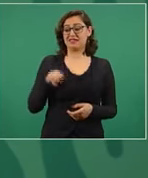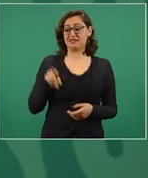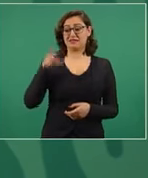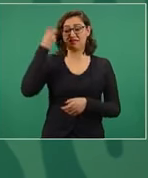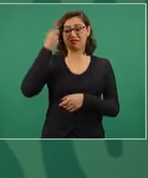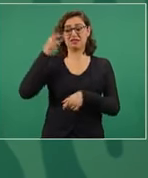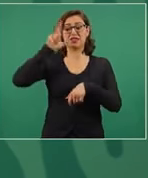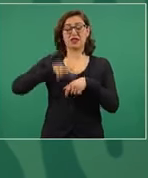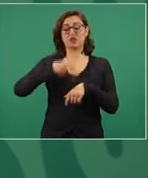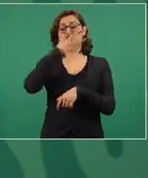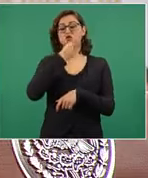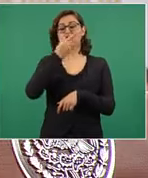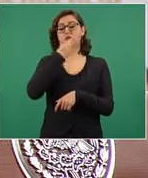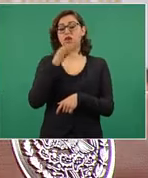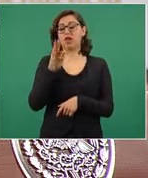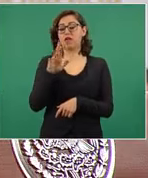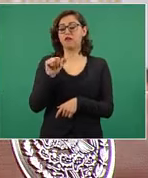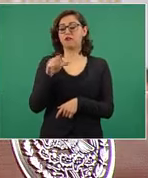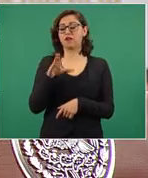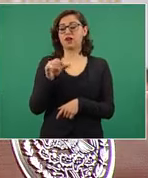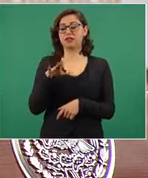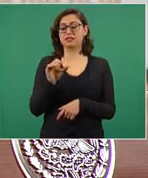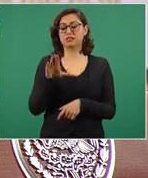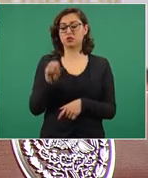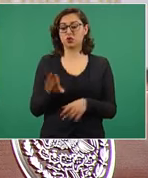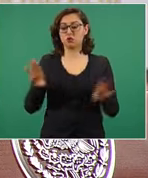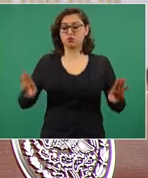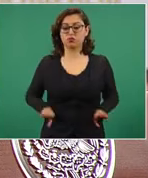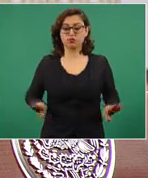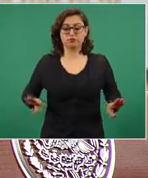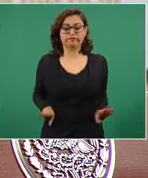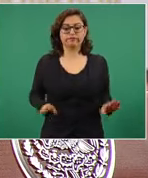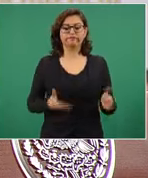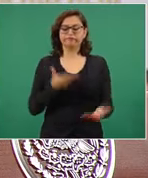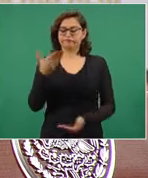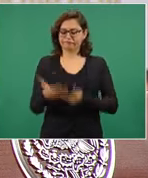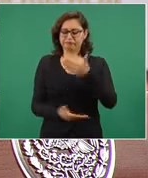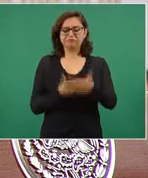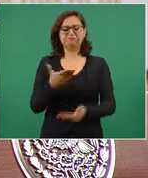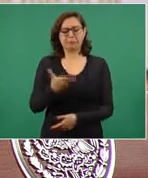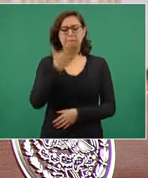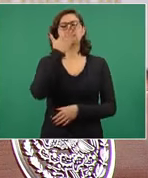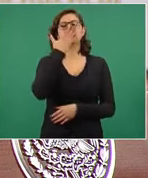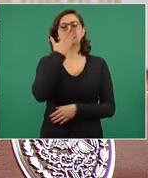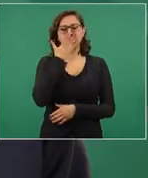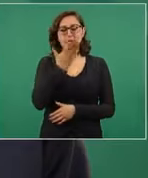licenciado Francisco Garduño, es un buen servidor público.